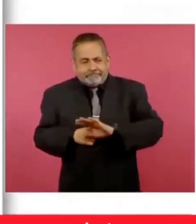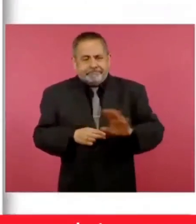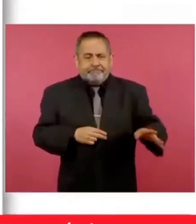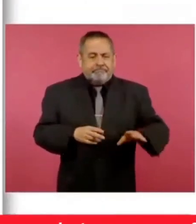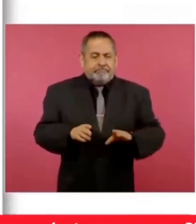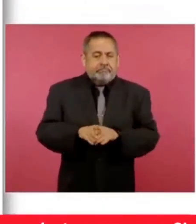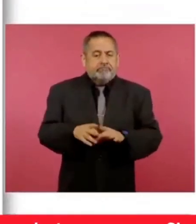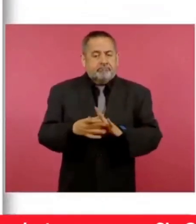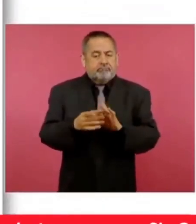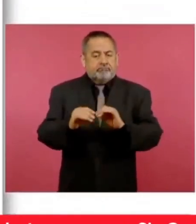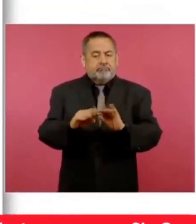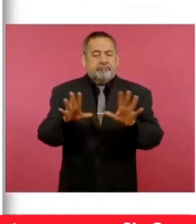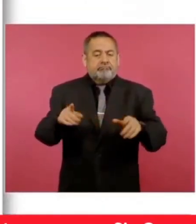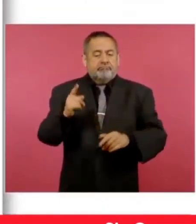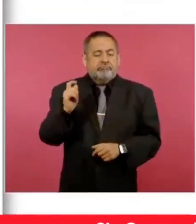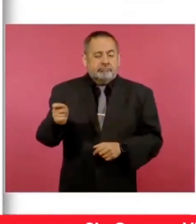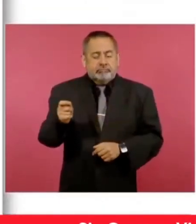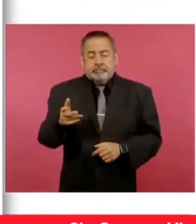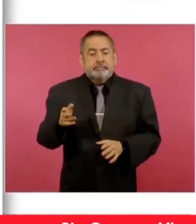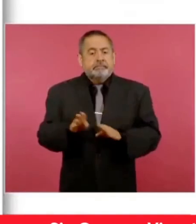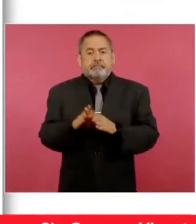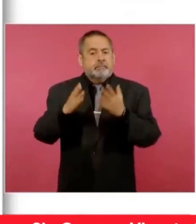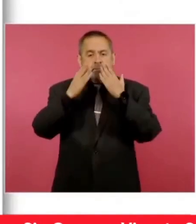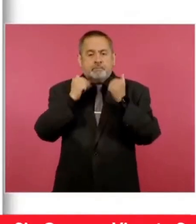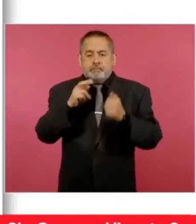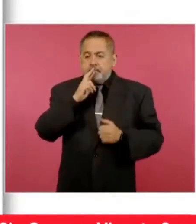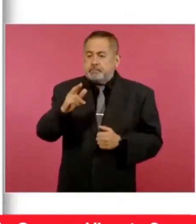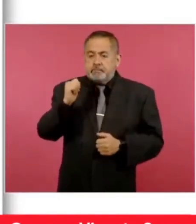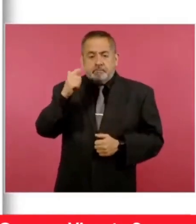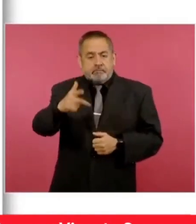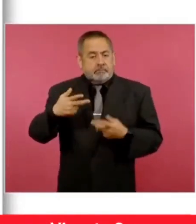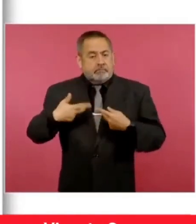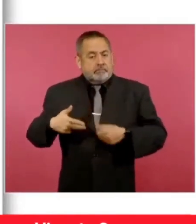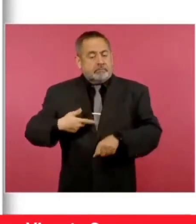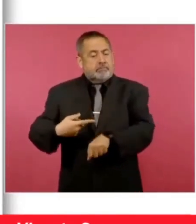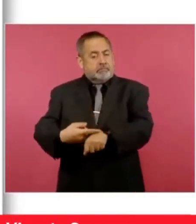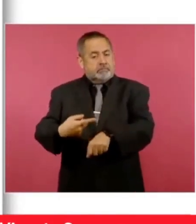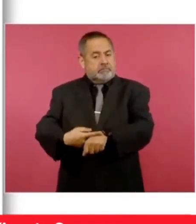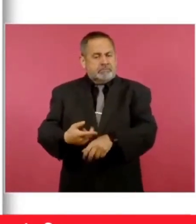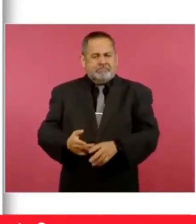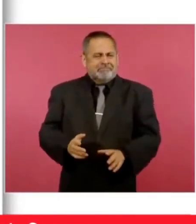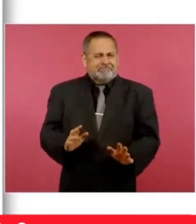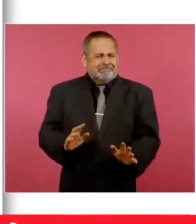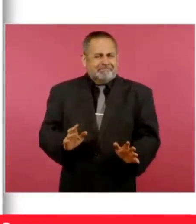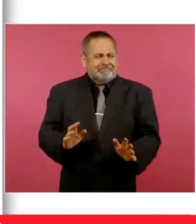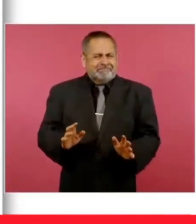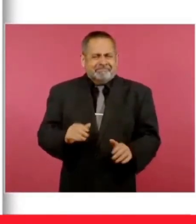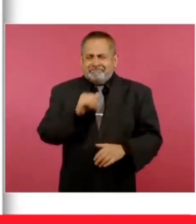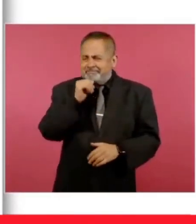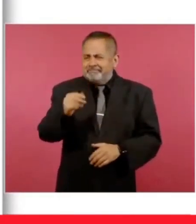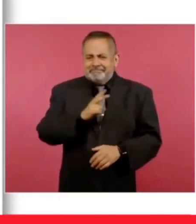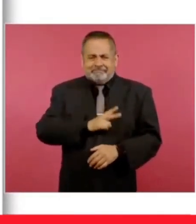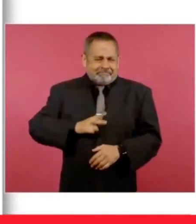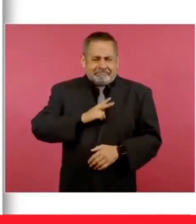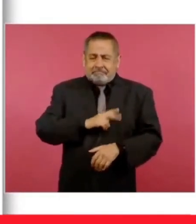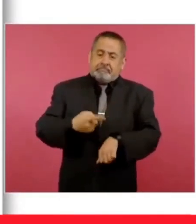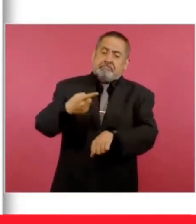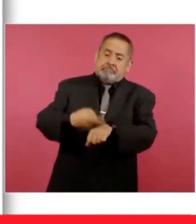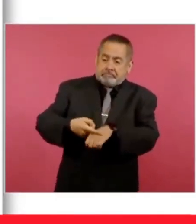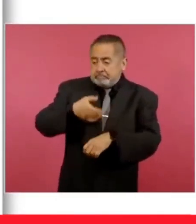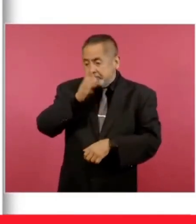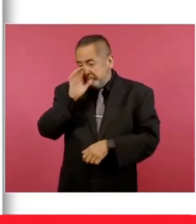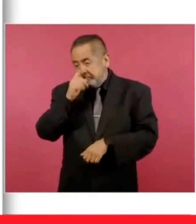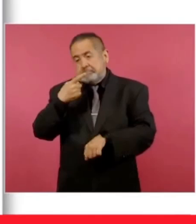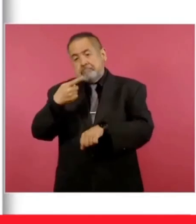y aclaró que no existe reporte alguno de personas intoxicadas por el consumo de